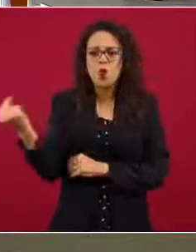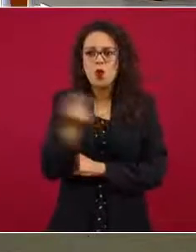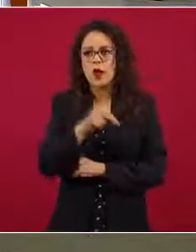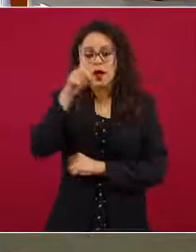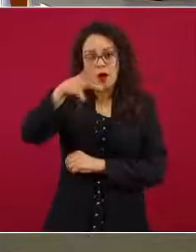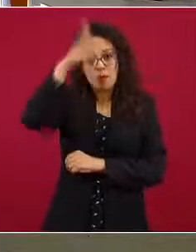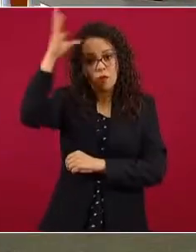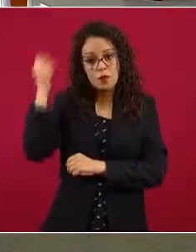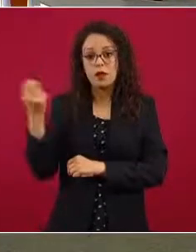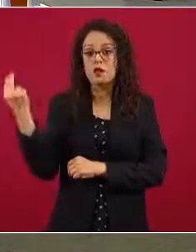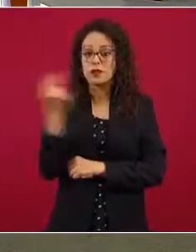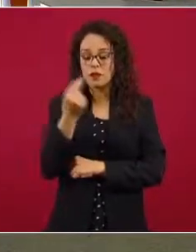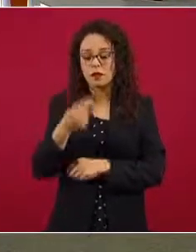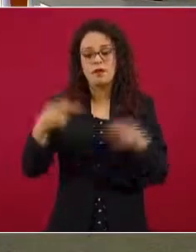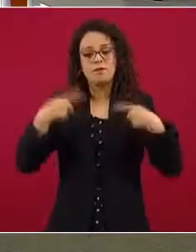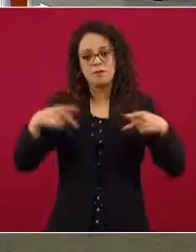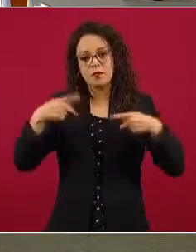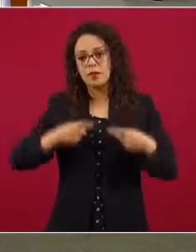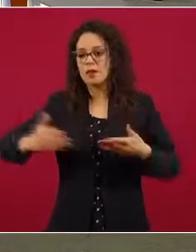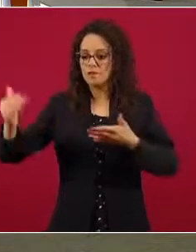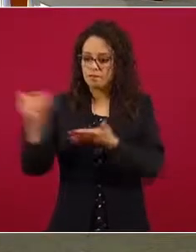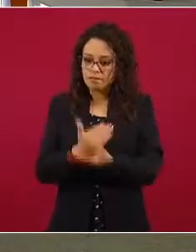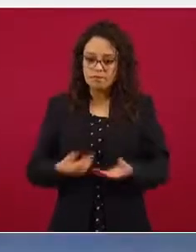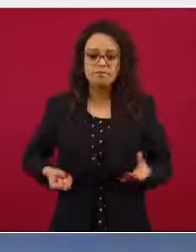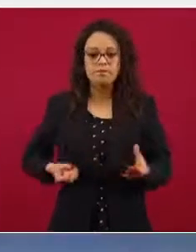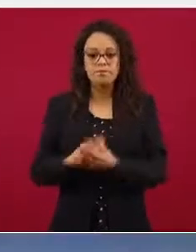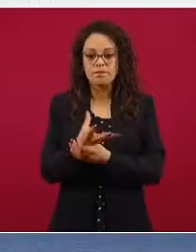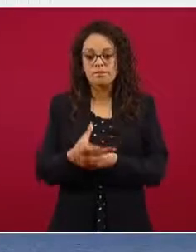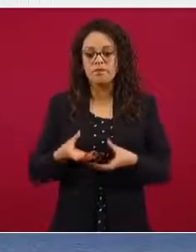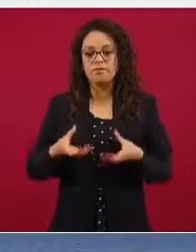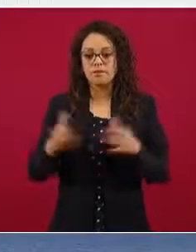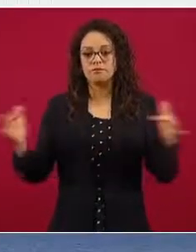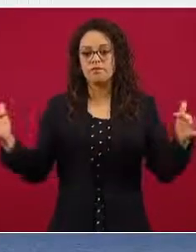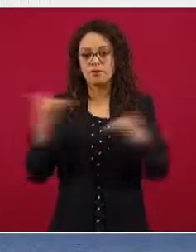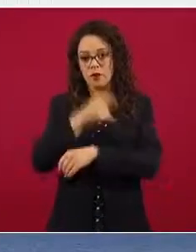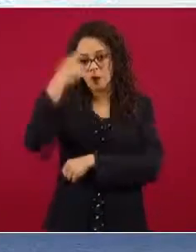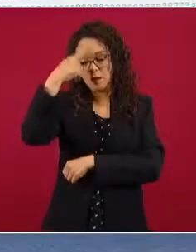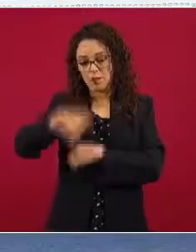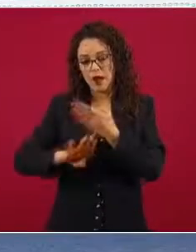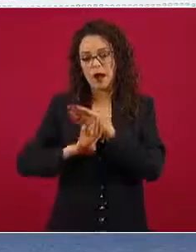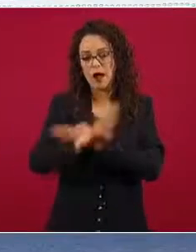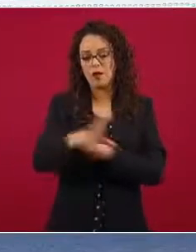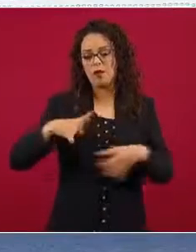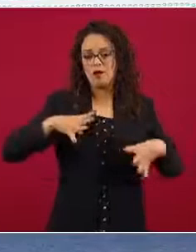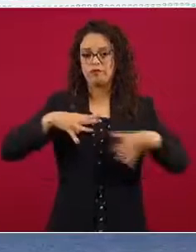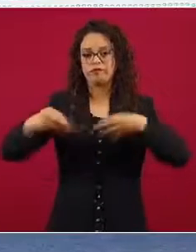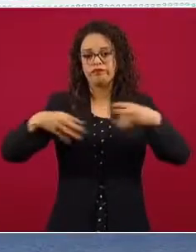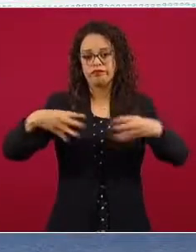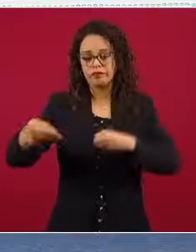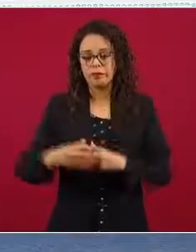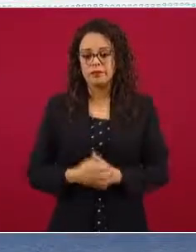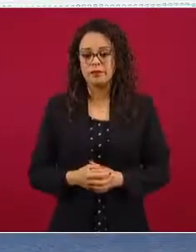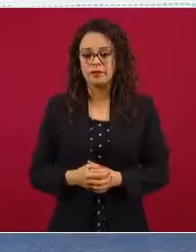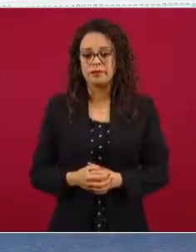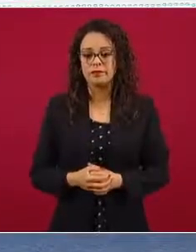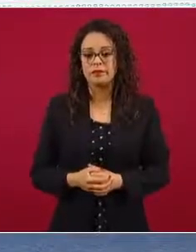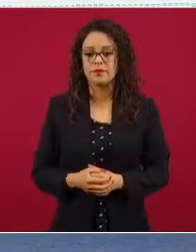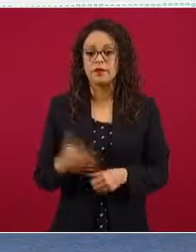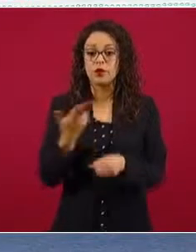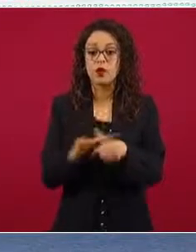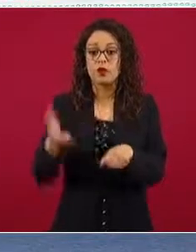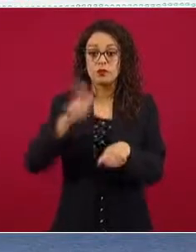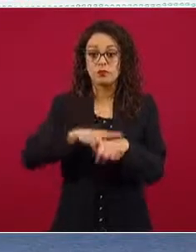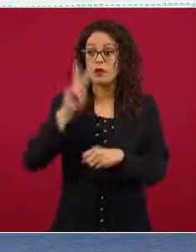la movilidad en el espacio público para que no haya más casos. La siguiente. La tendencia de hospitalización es hacia